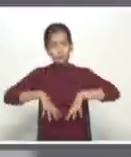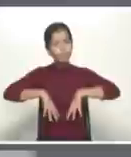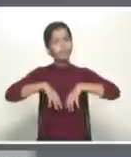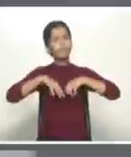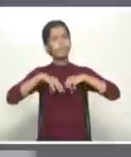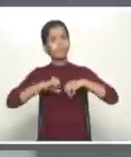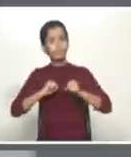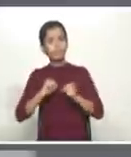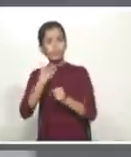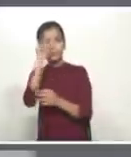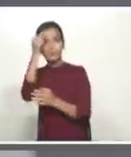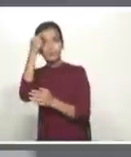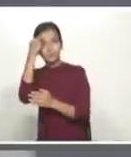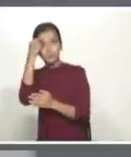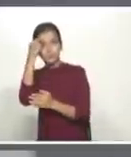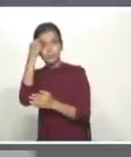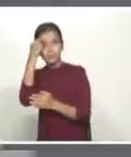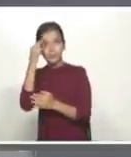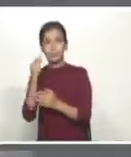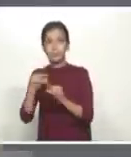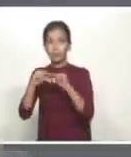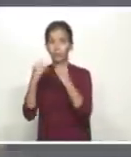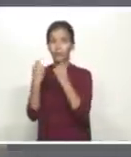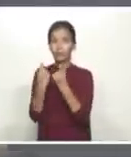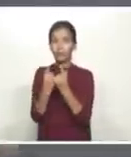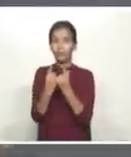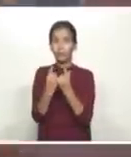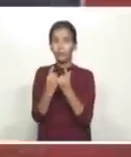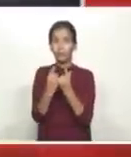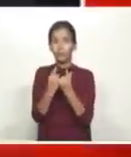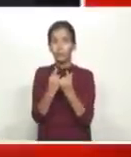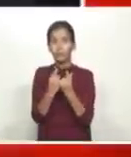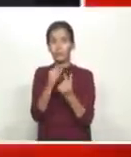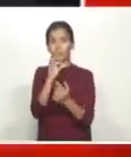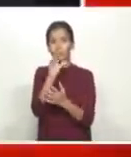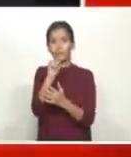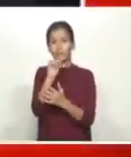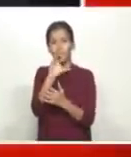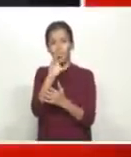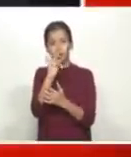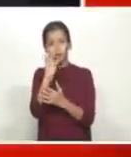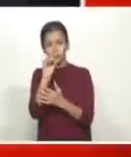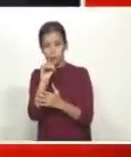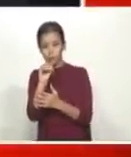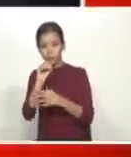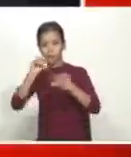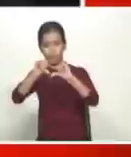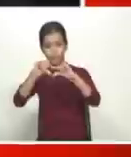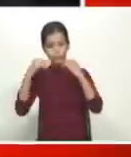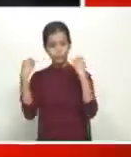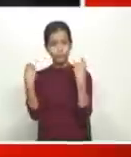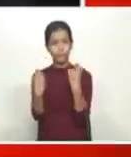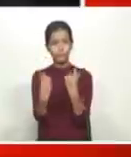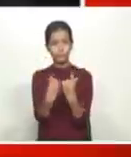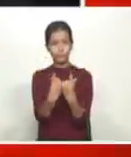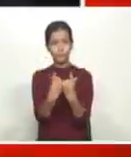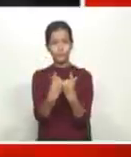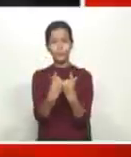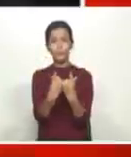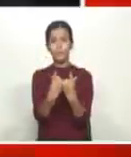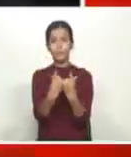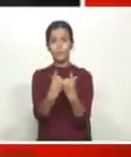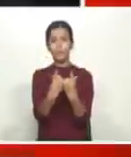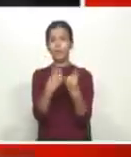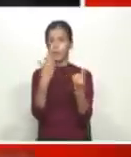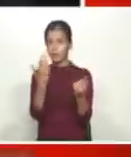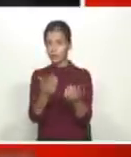tienen los grupos fácticos. ¿Qué es grupo fáctico? Es el poder real. El gobierno tiene un poder formal,